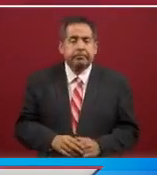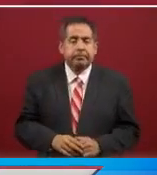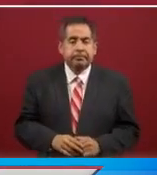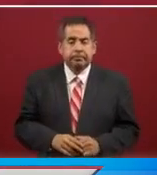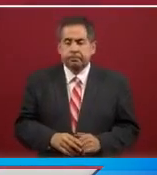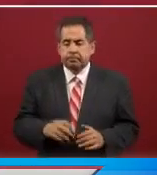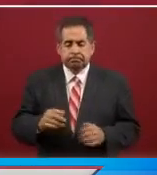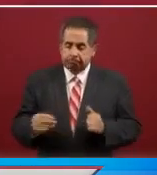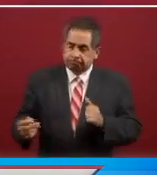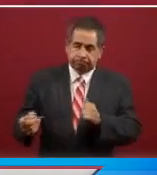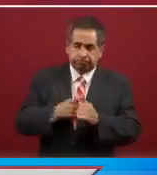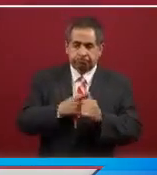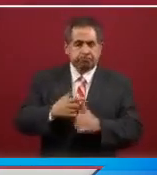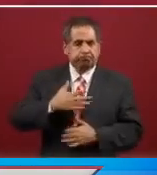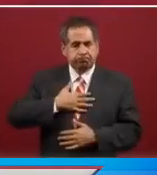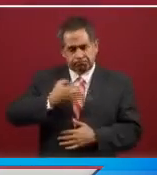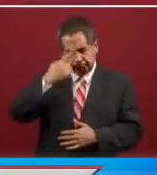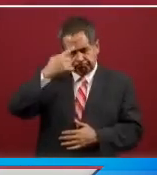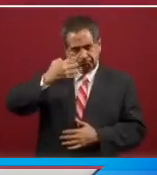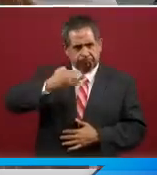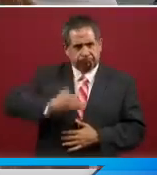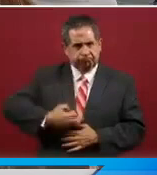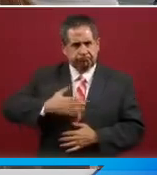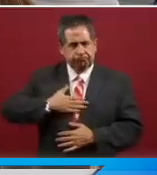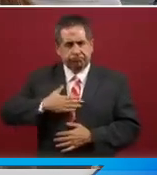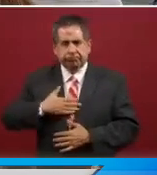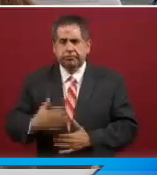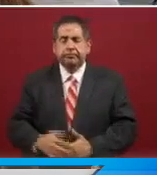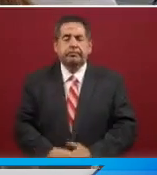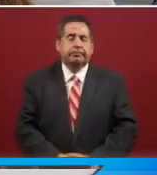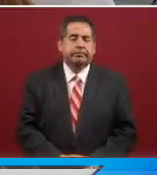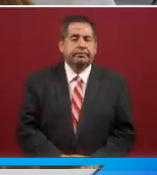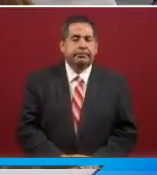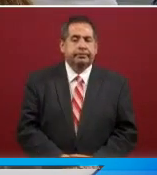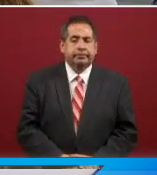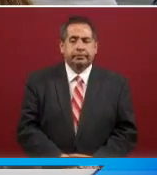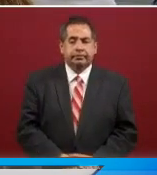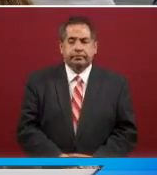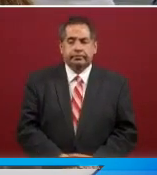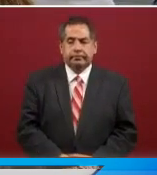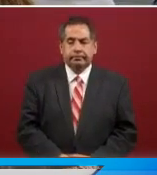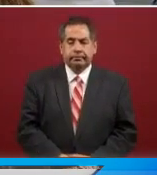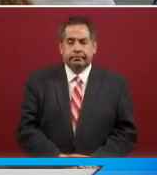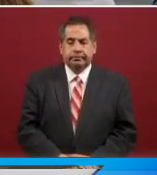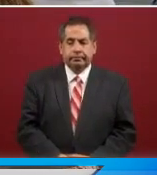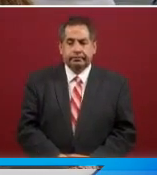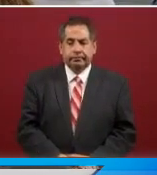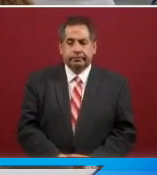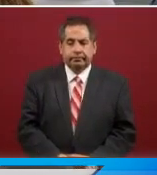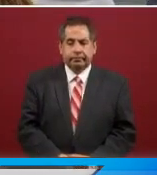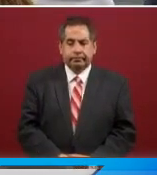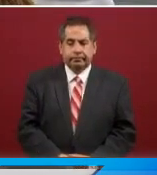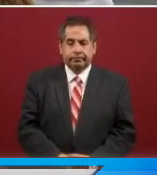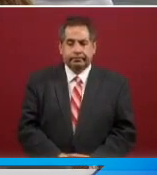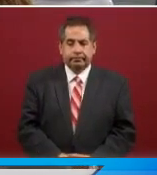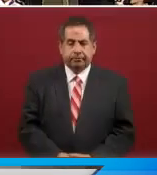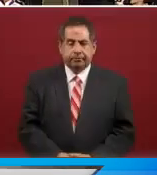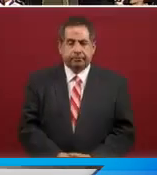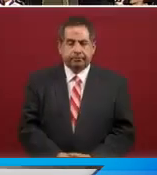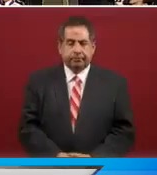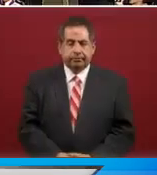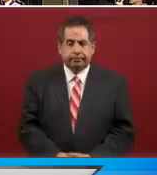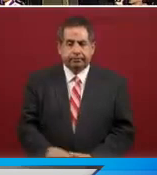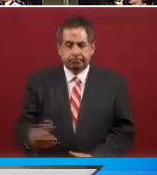por encima de todo, nuestra dignidad. No tiene ninguna relación las detenciones en la frontera sur. El gobierno no actúa por consigna